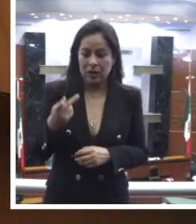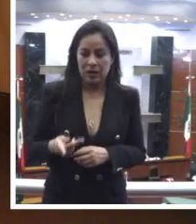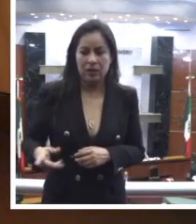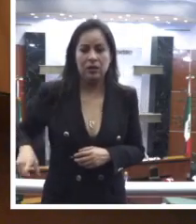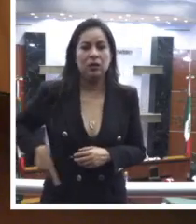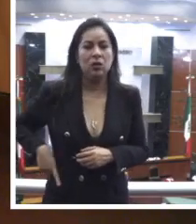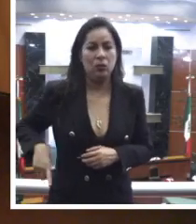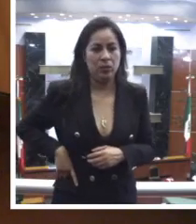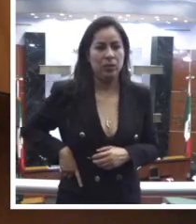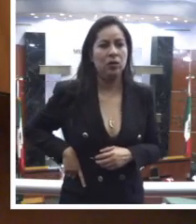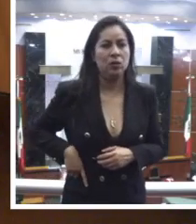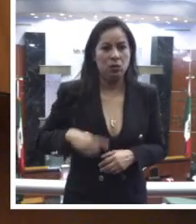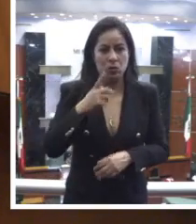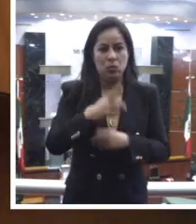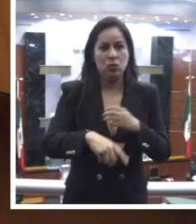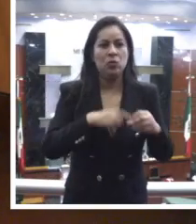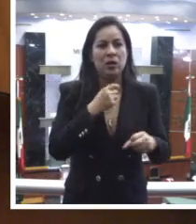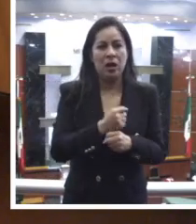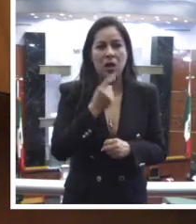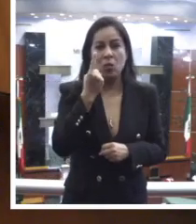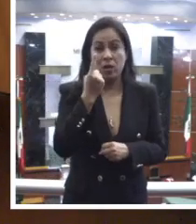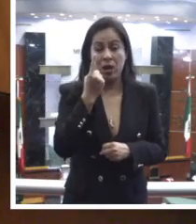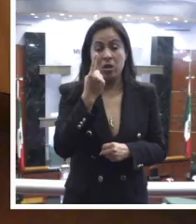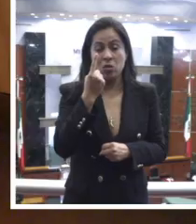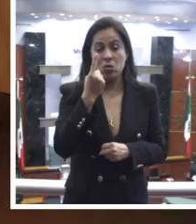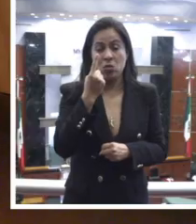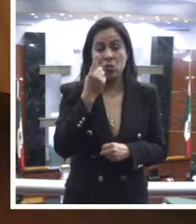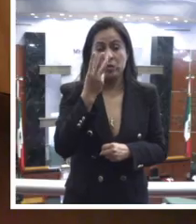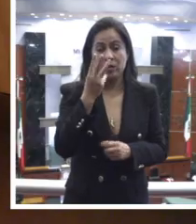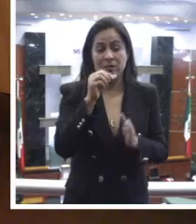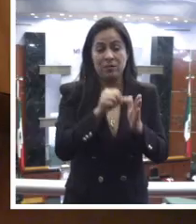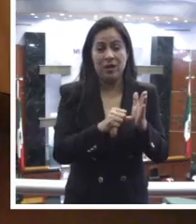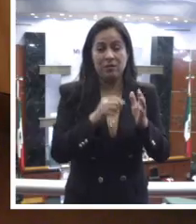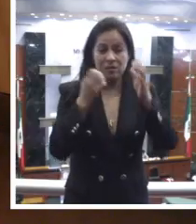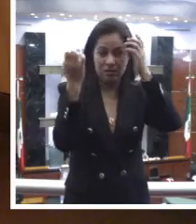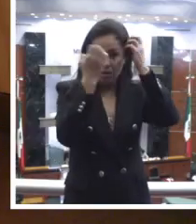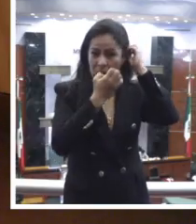gobierno 1 año y 3 meses de esta evaluación,